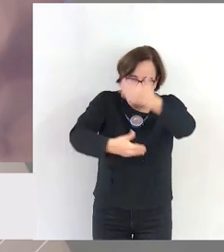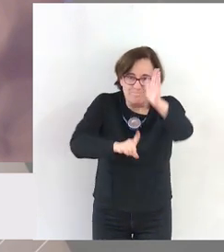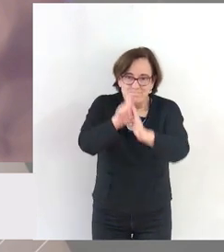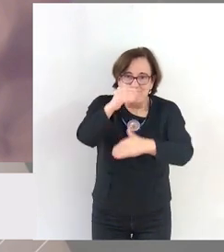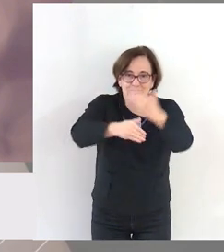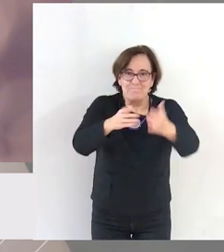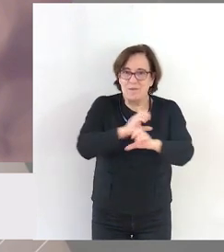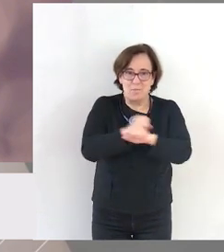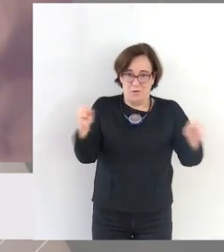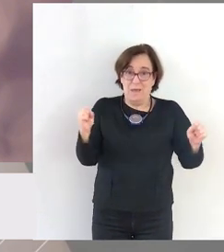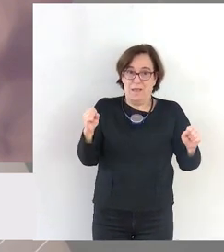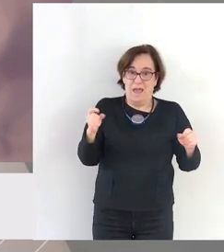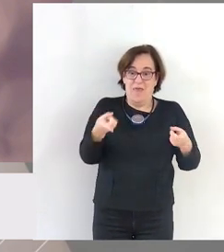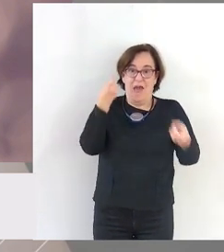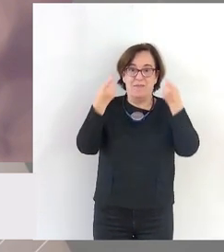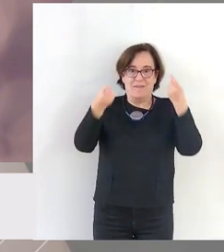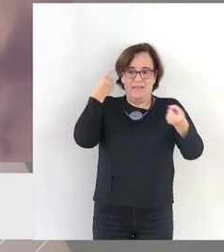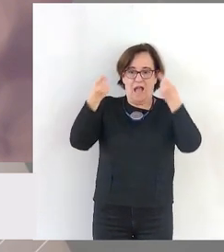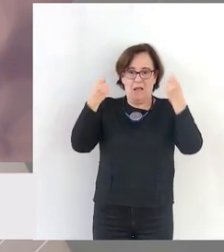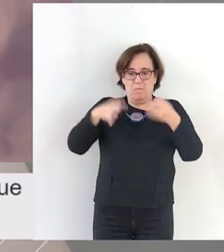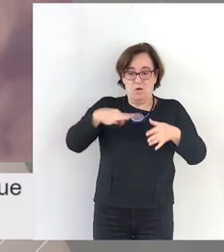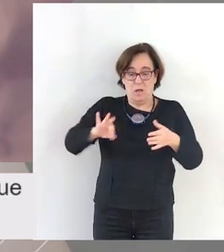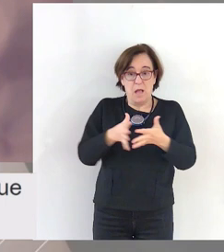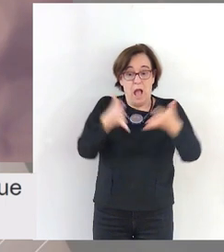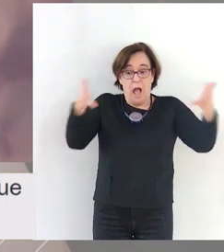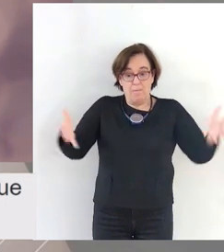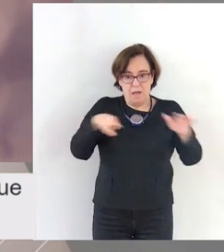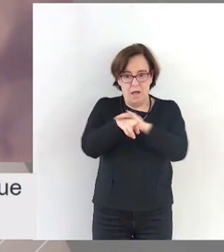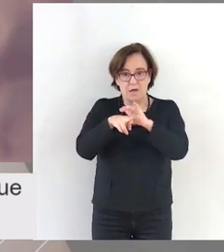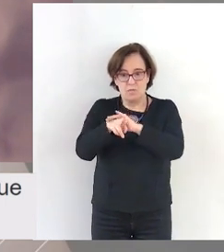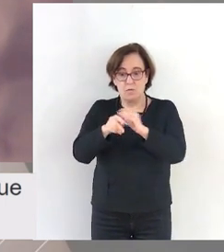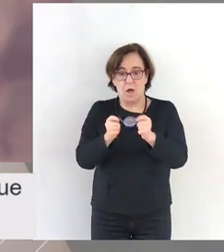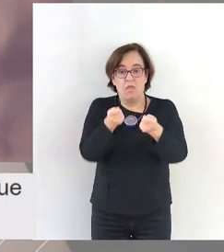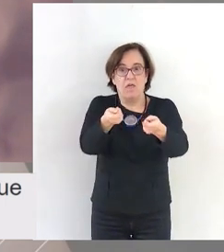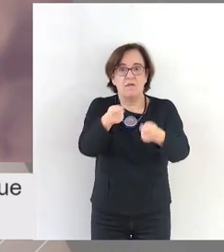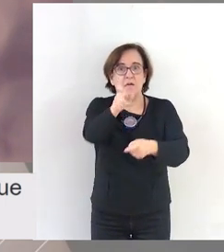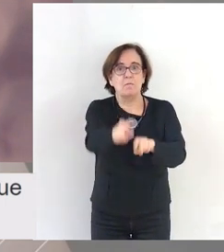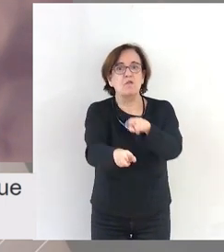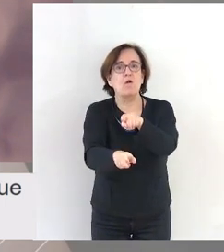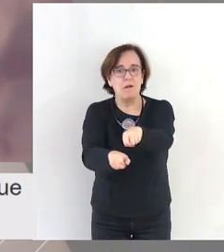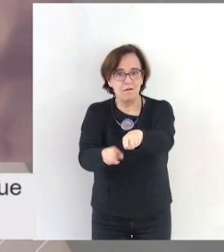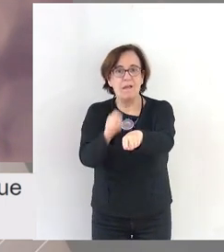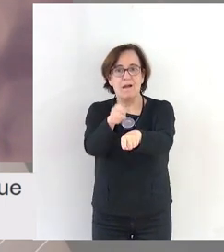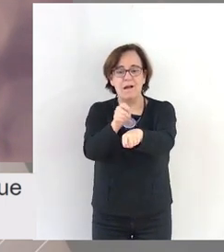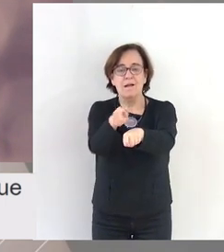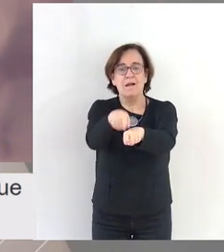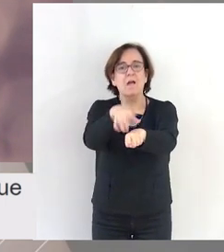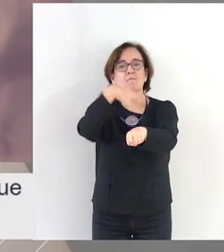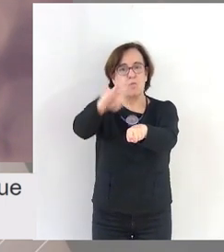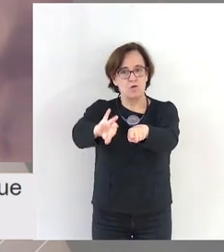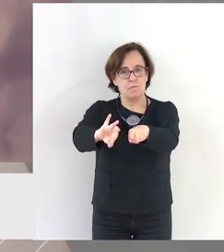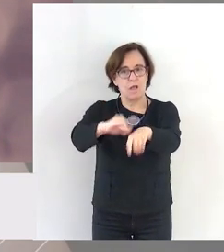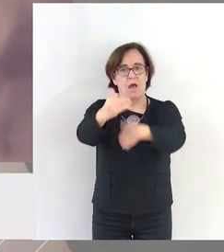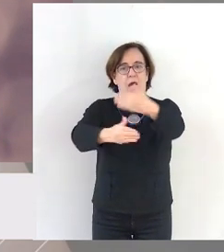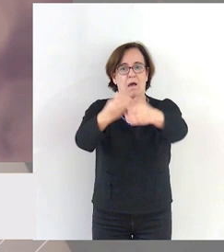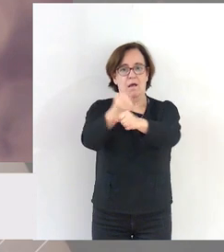posibilidades y por lo tanto cada vez que ampliamos los recursos de una persona lo que estamos hablando es su posibilidad de